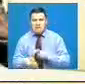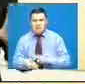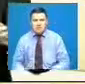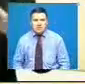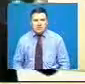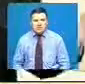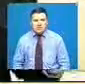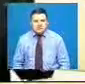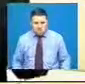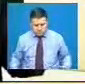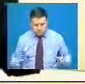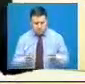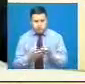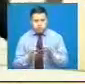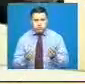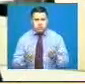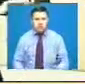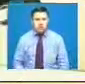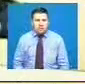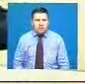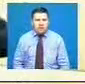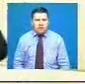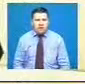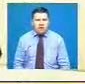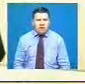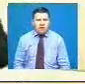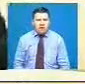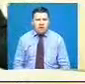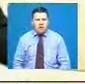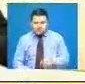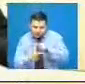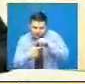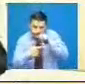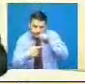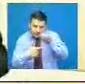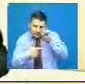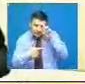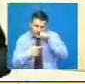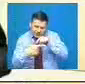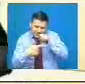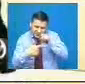otras asociadas por unos precios que en la medida en que la economía crezca un poco menos, como se espera este año,